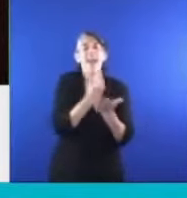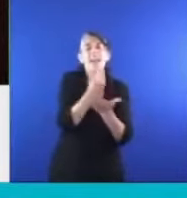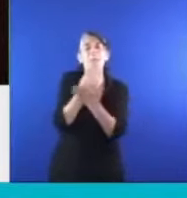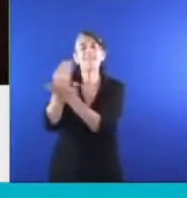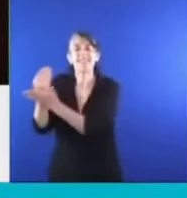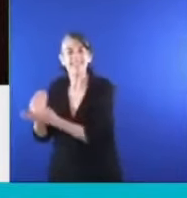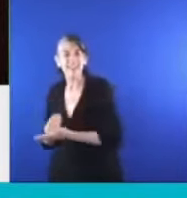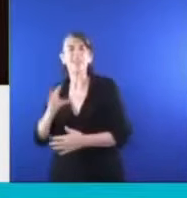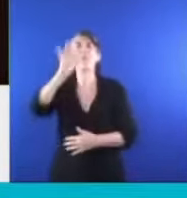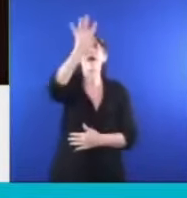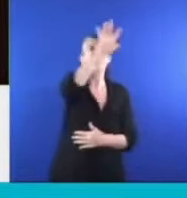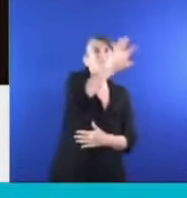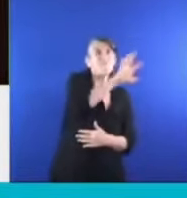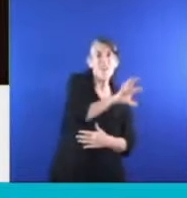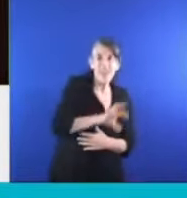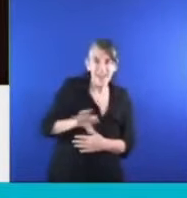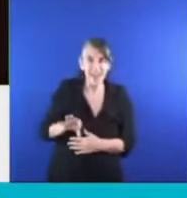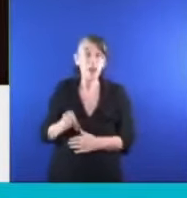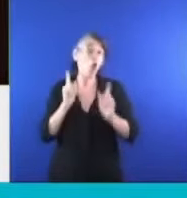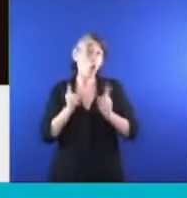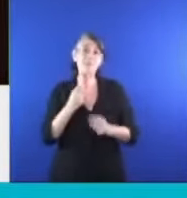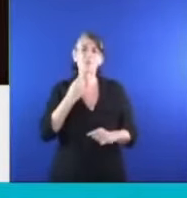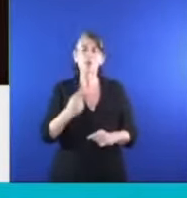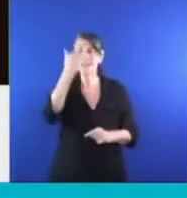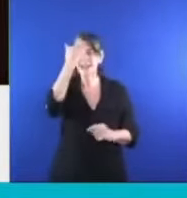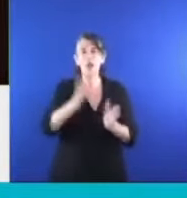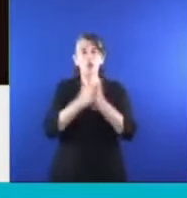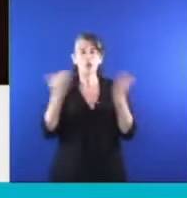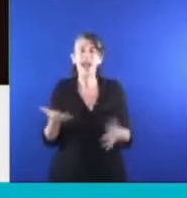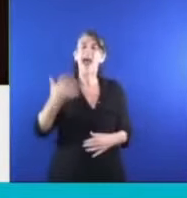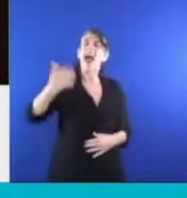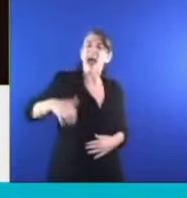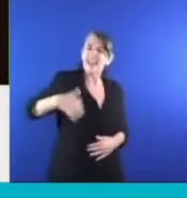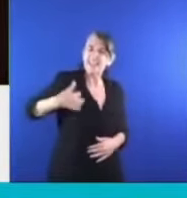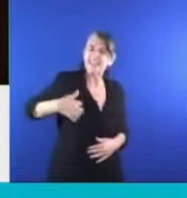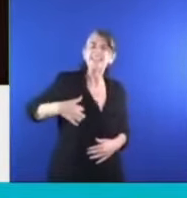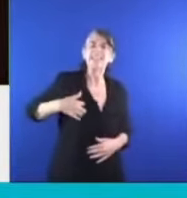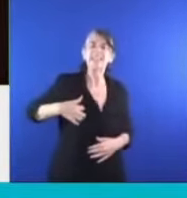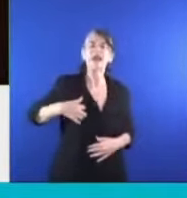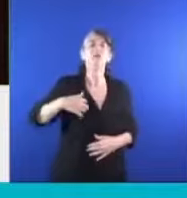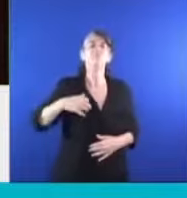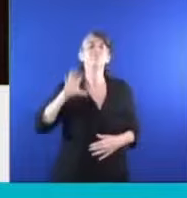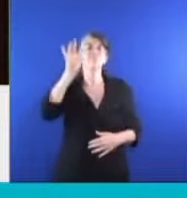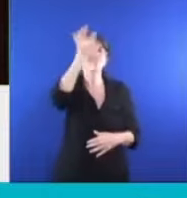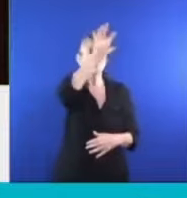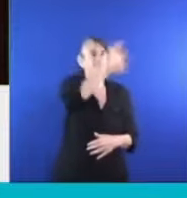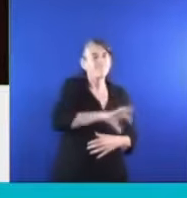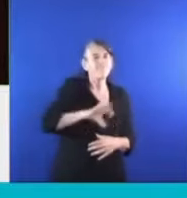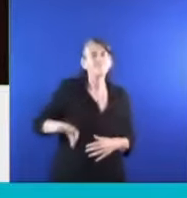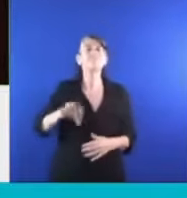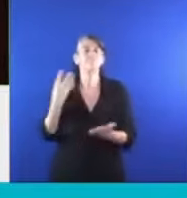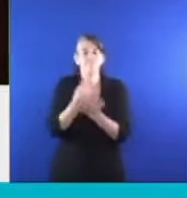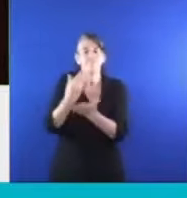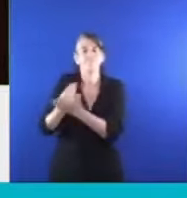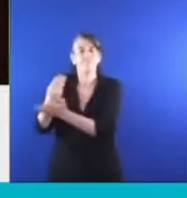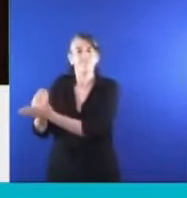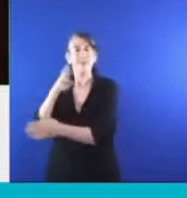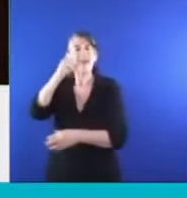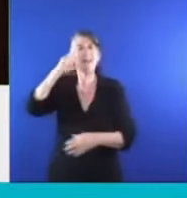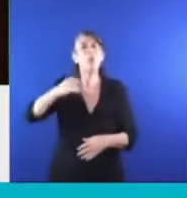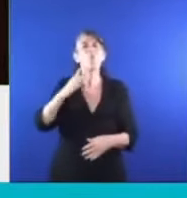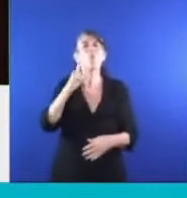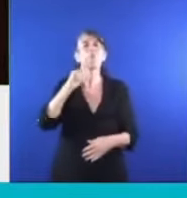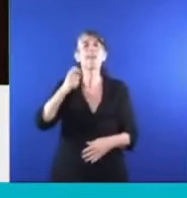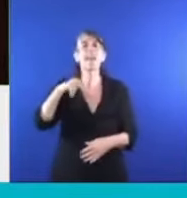republicana, federal, según establece la presente Constitución. Argentina es republicana. Así que el presidente debe respetar, aunque no tenga las